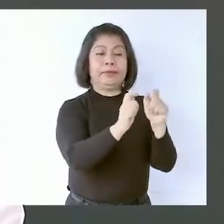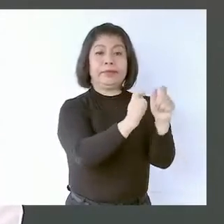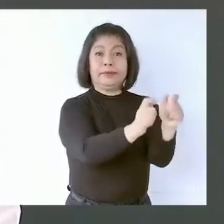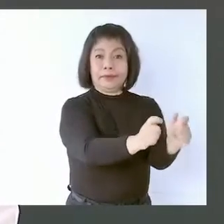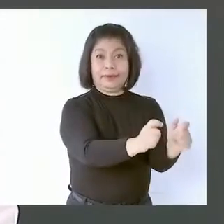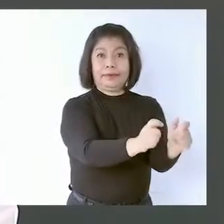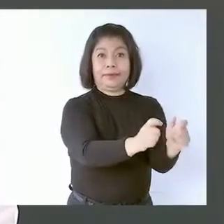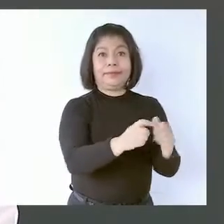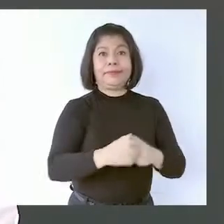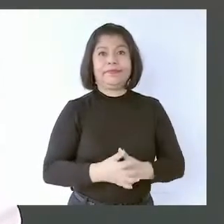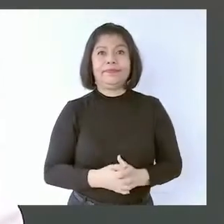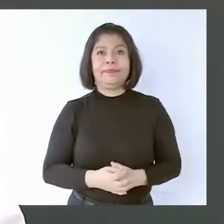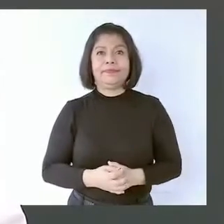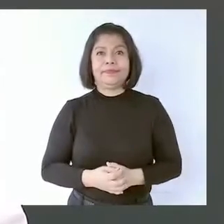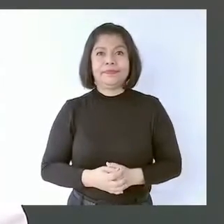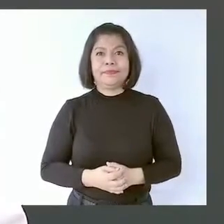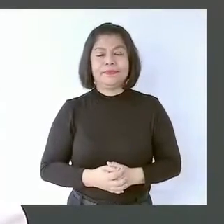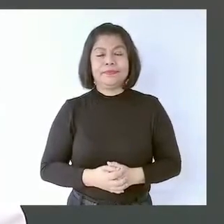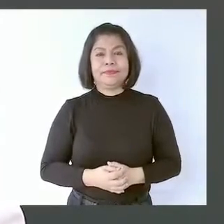residente